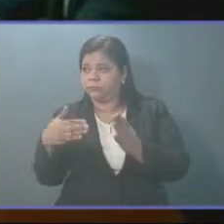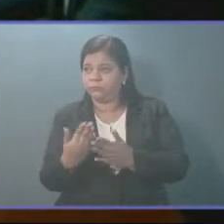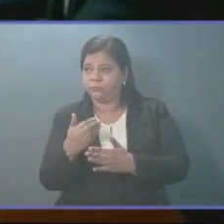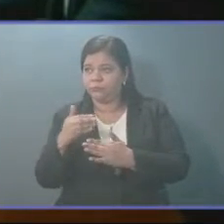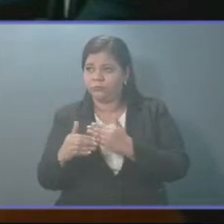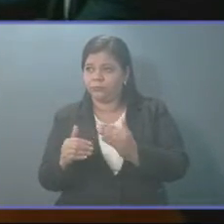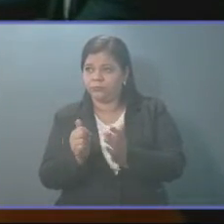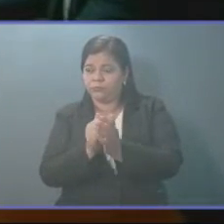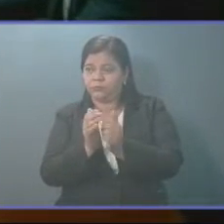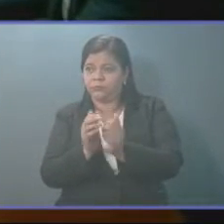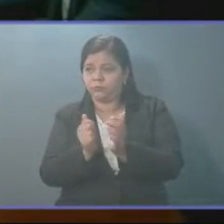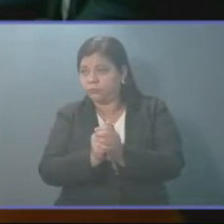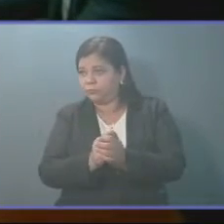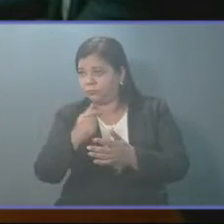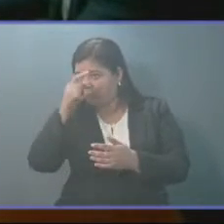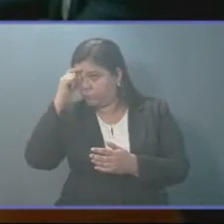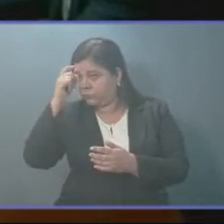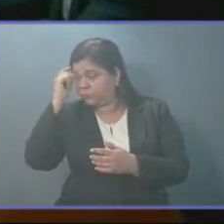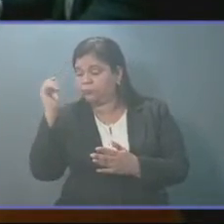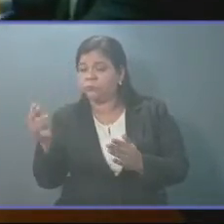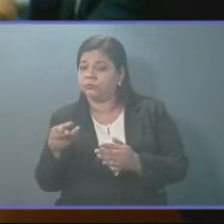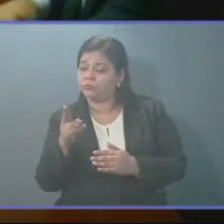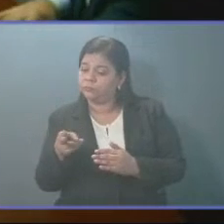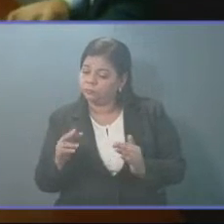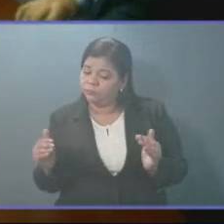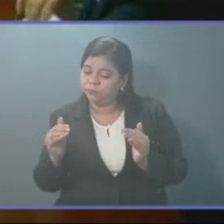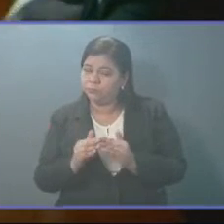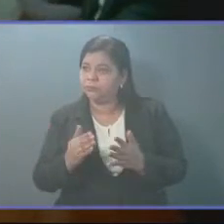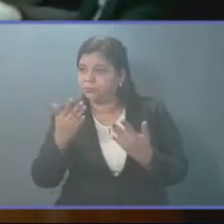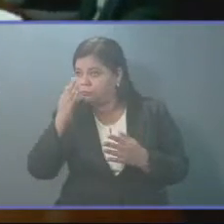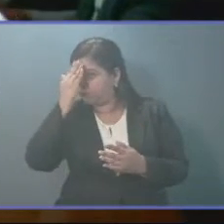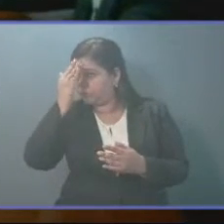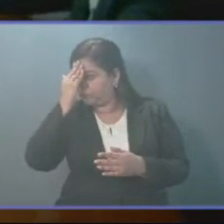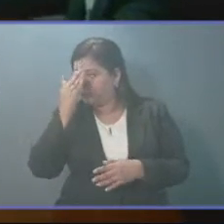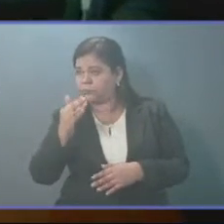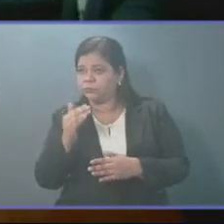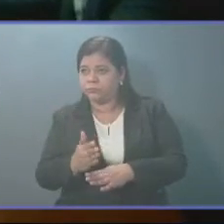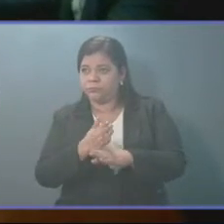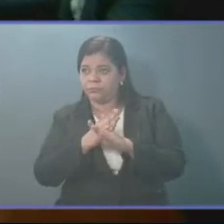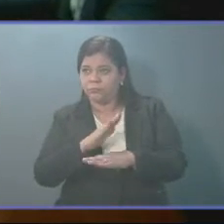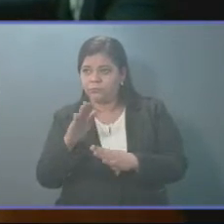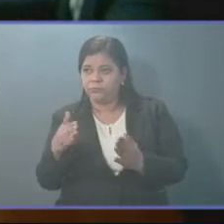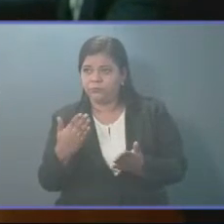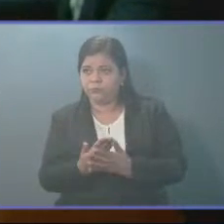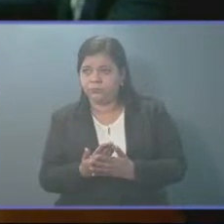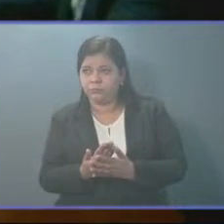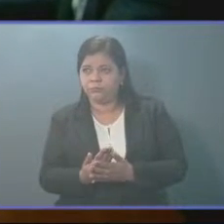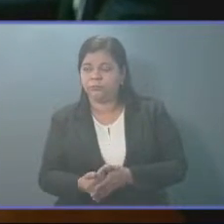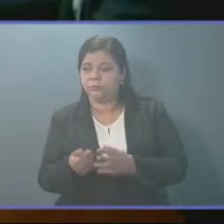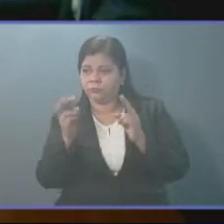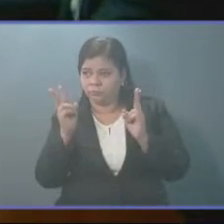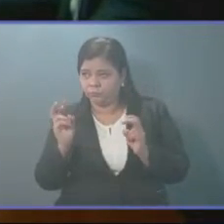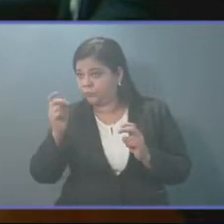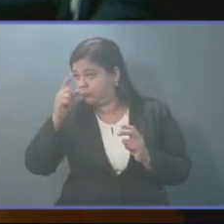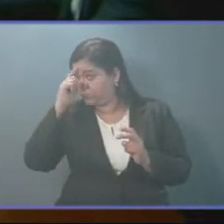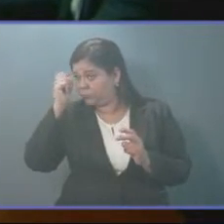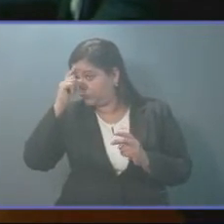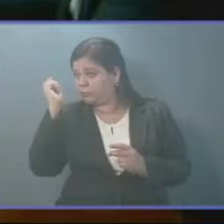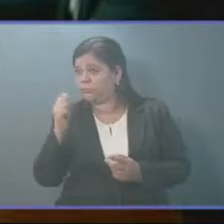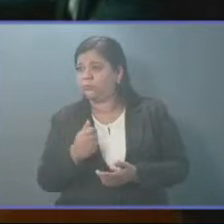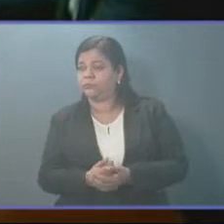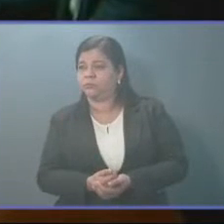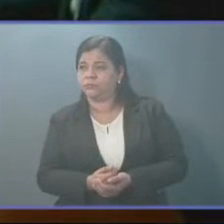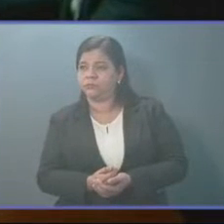que otras leyes determinen. Asimismo, conocerán las diligencias de jurisdicción voluntaria que se susciten en materia laboral.